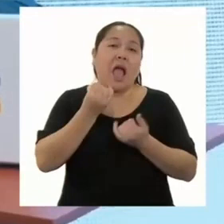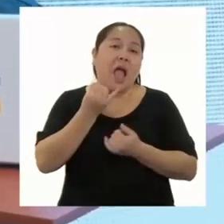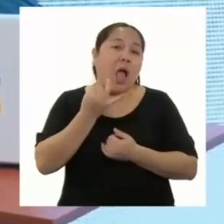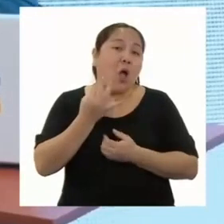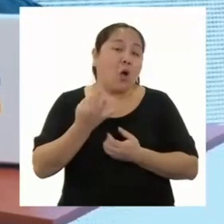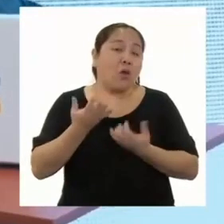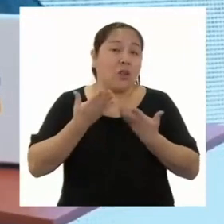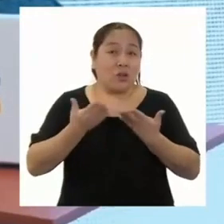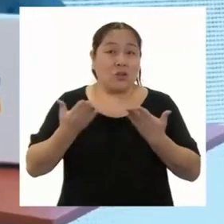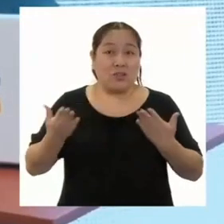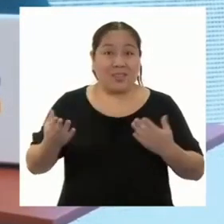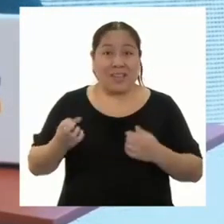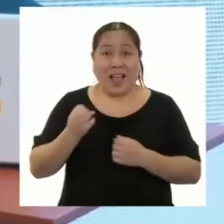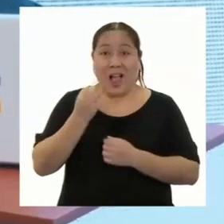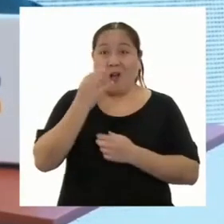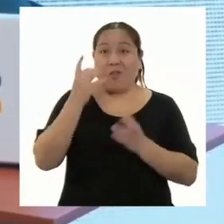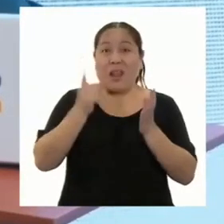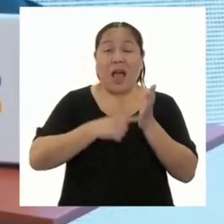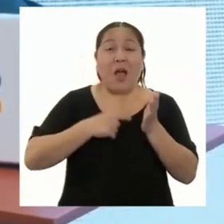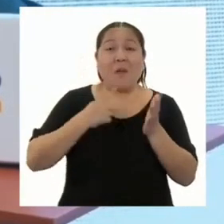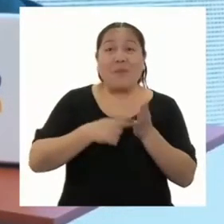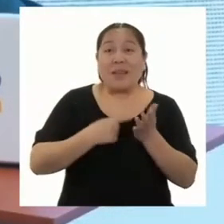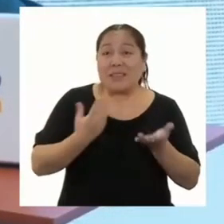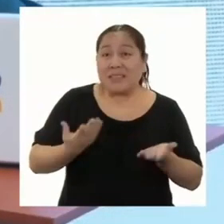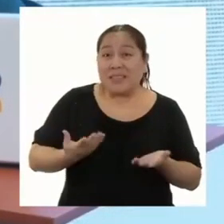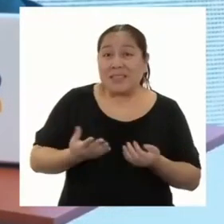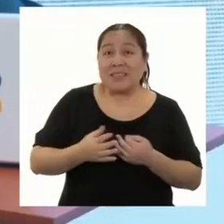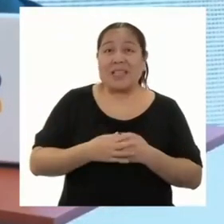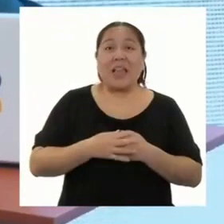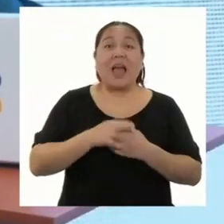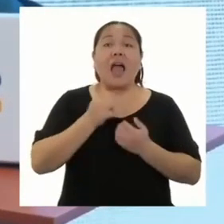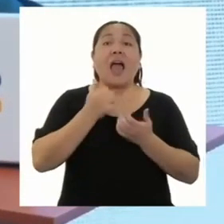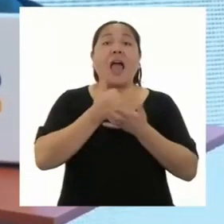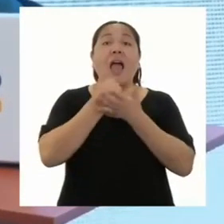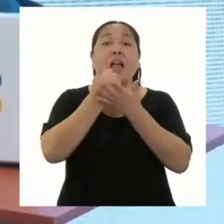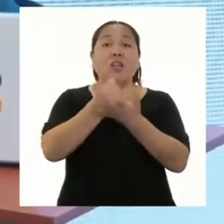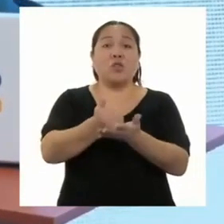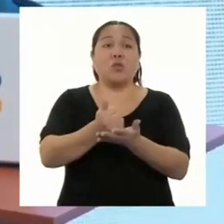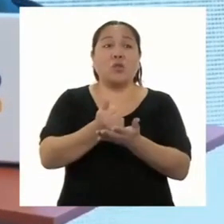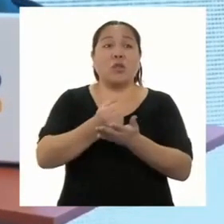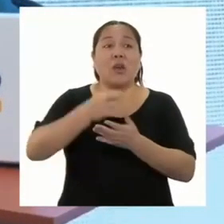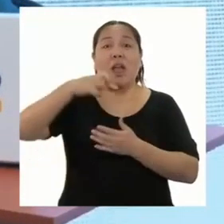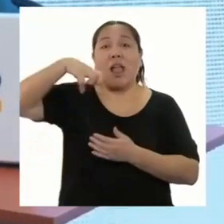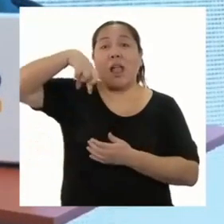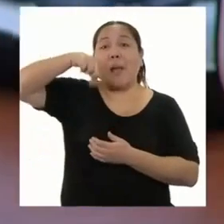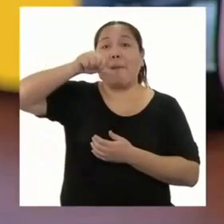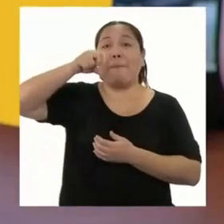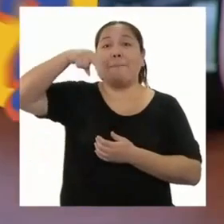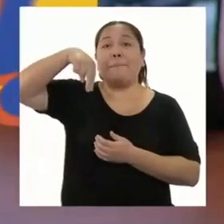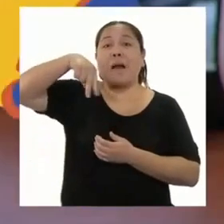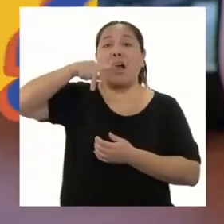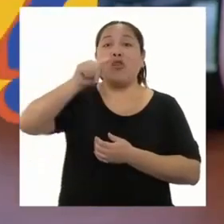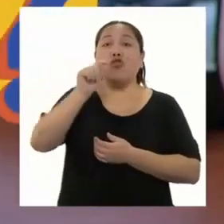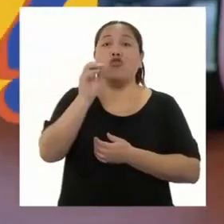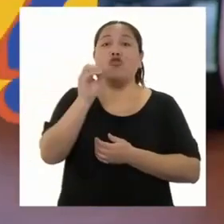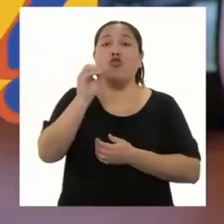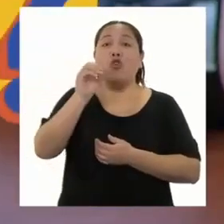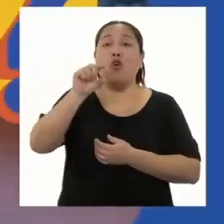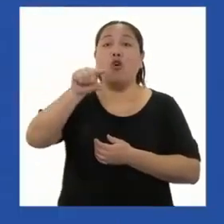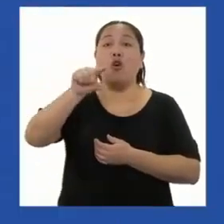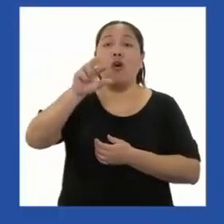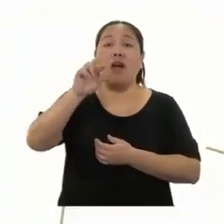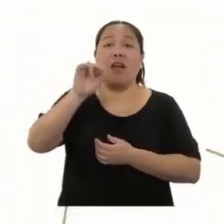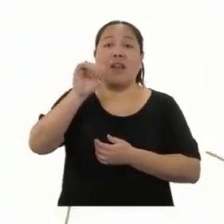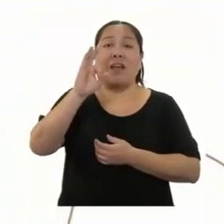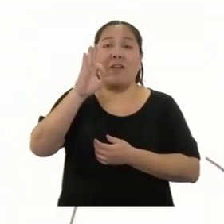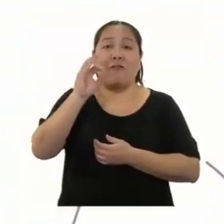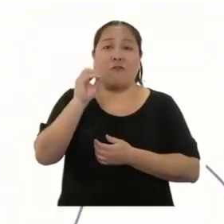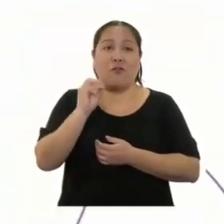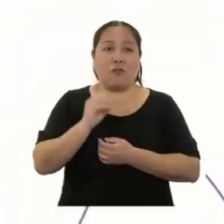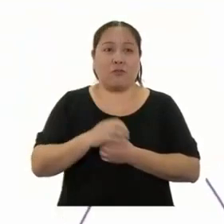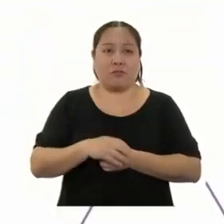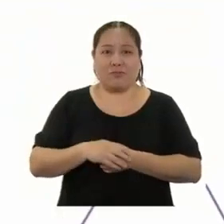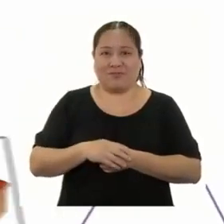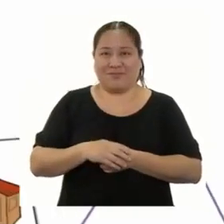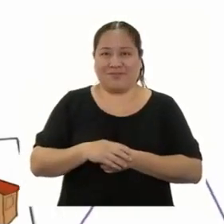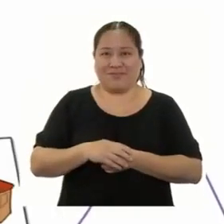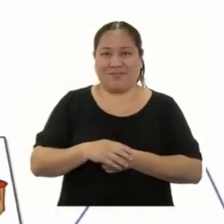En algunos casos simples sirve mucho el pantógrafo. ¿El panto qué?